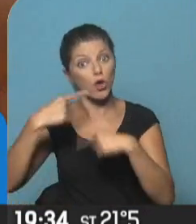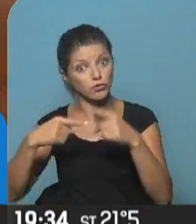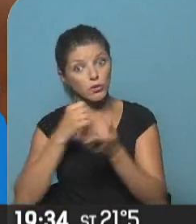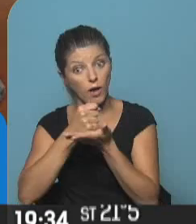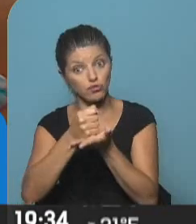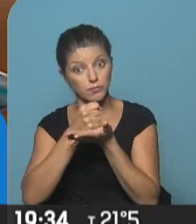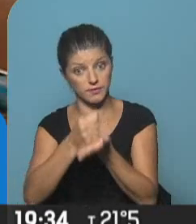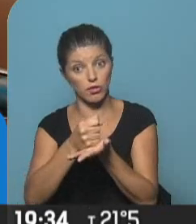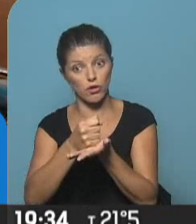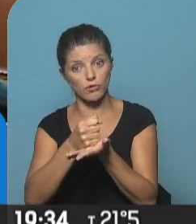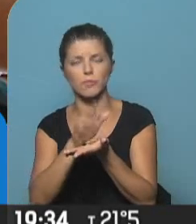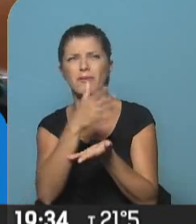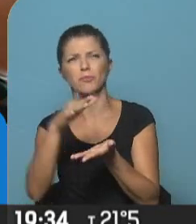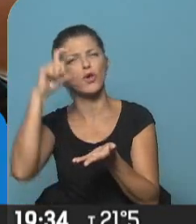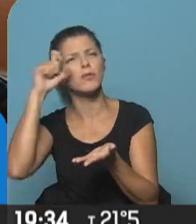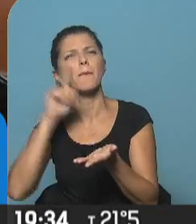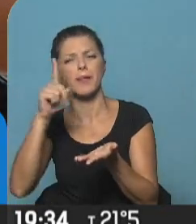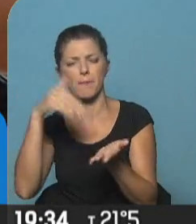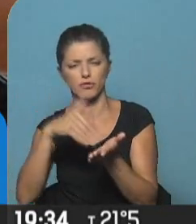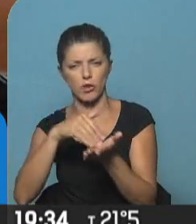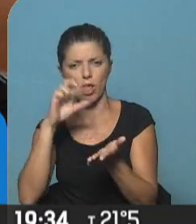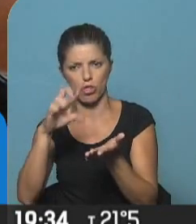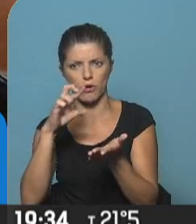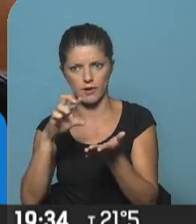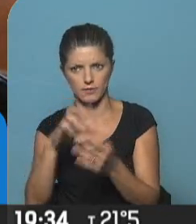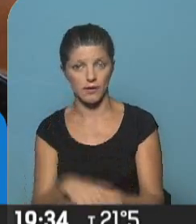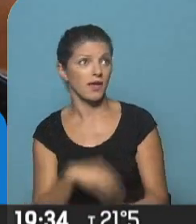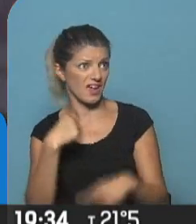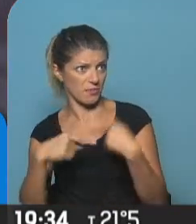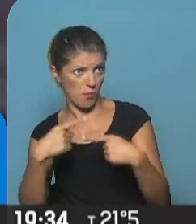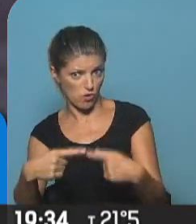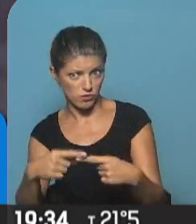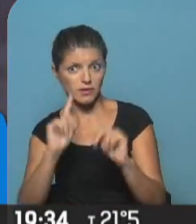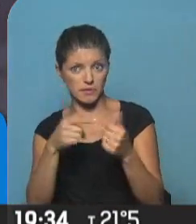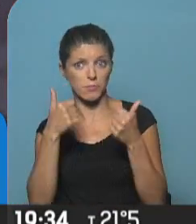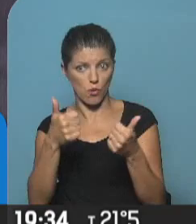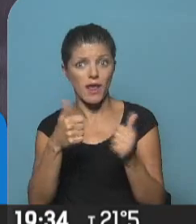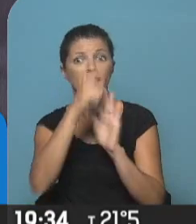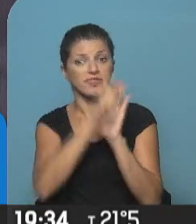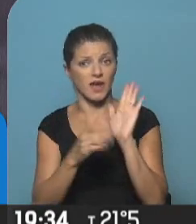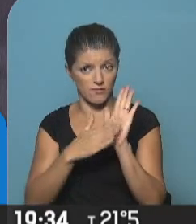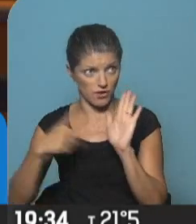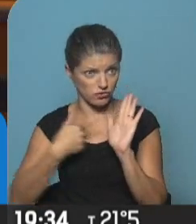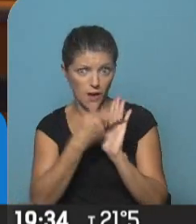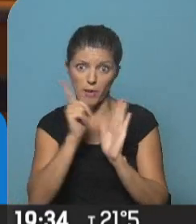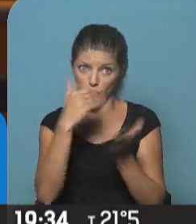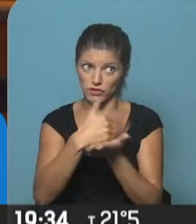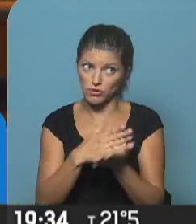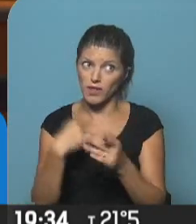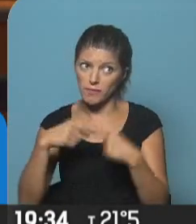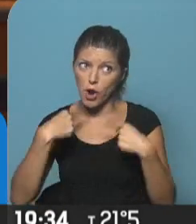importante, subsidios, más o menos 10.000 millones de dólares. Sí, y por supuesto hay que mantener, y es totalmente justo, la tarifa social para muchos sectores. Por